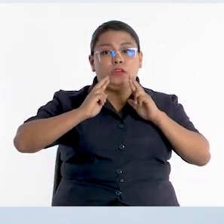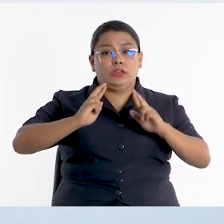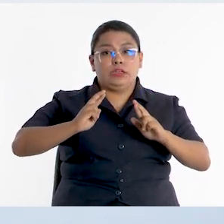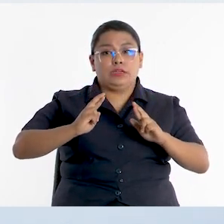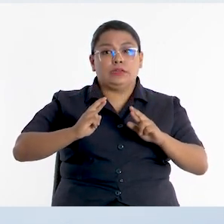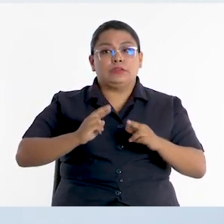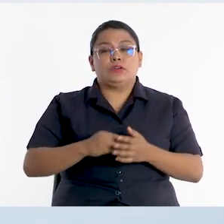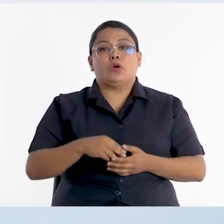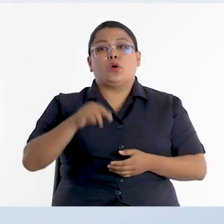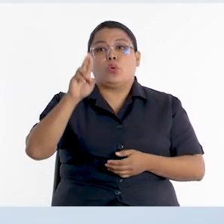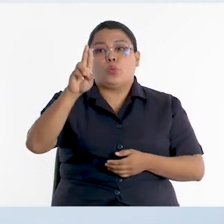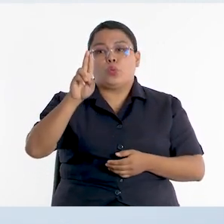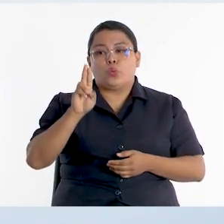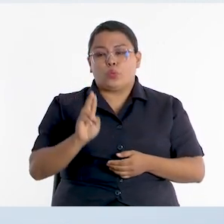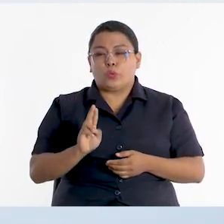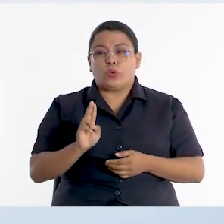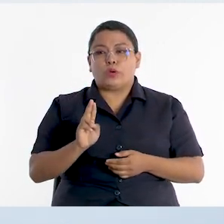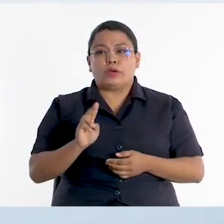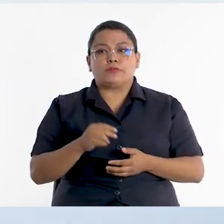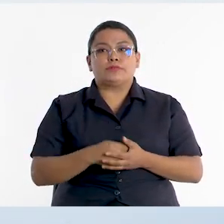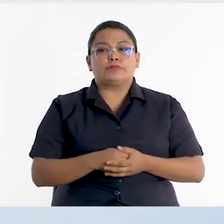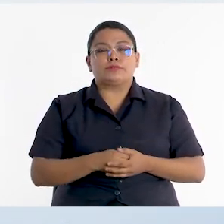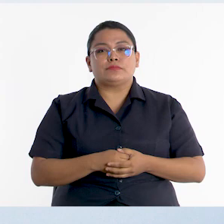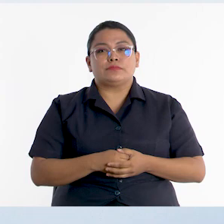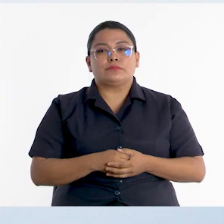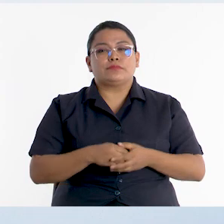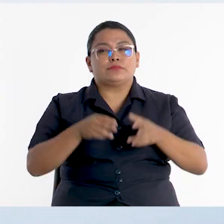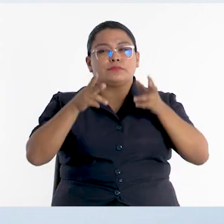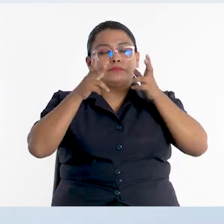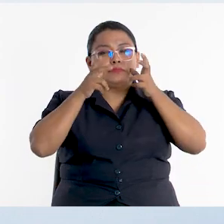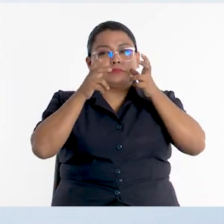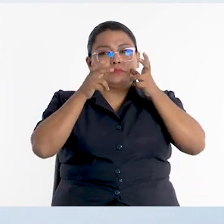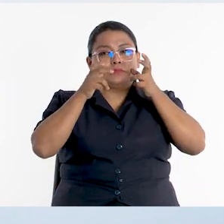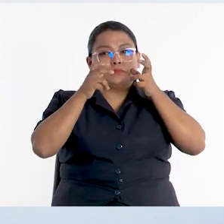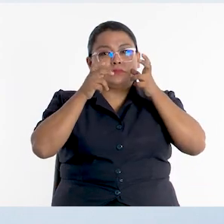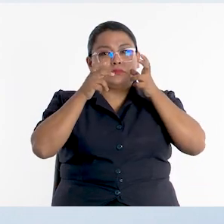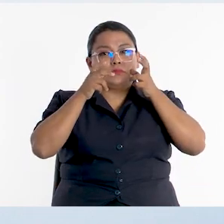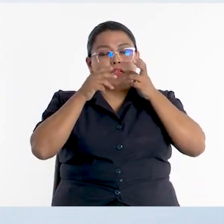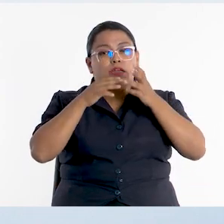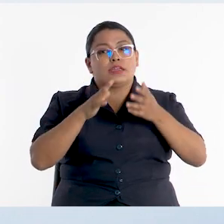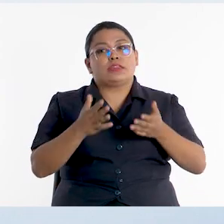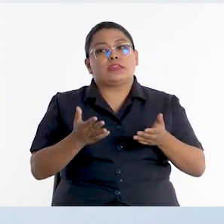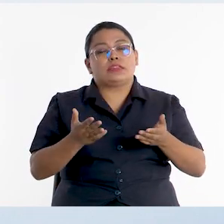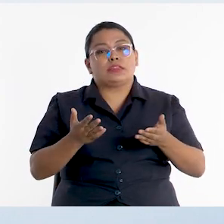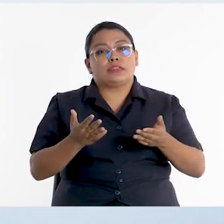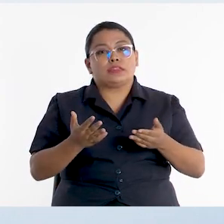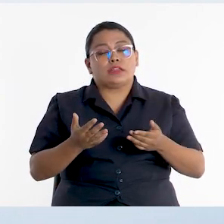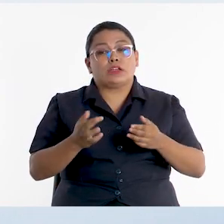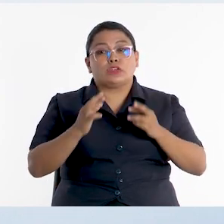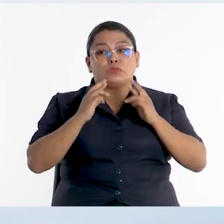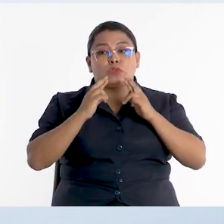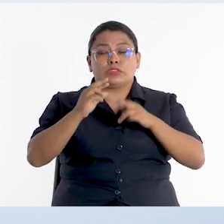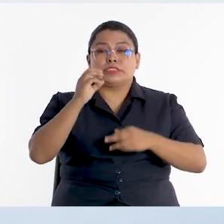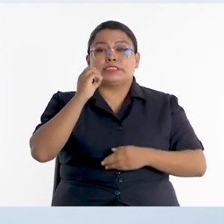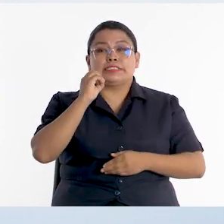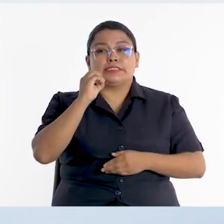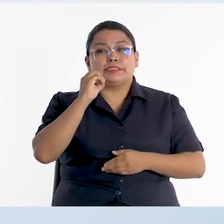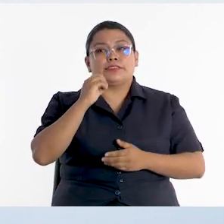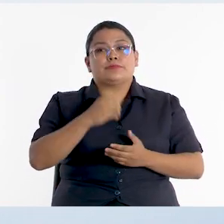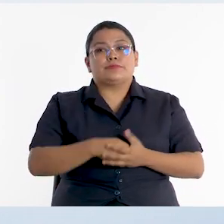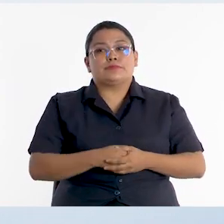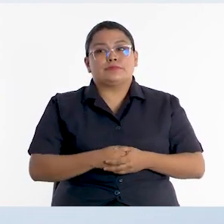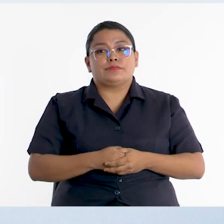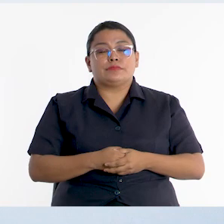resolver multiplicando unidades con unidades, observamos que ese producto tiene una cifra